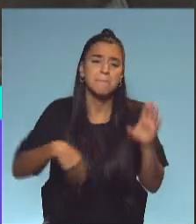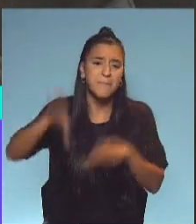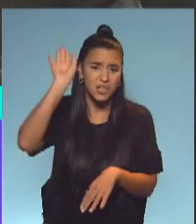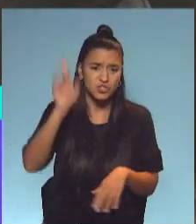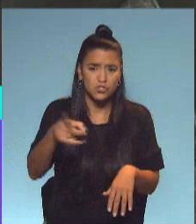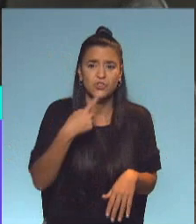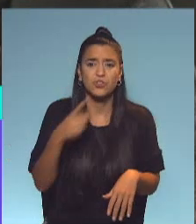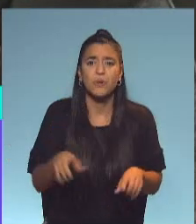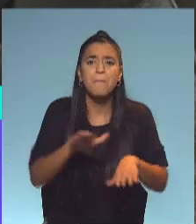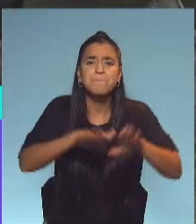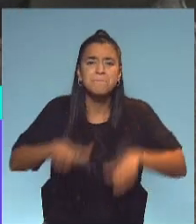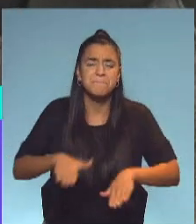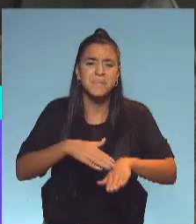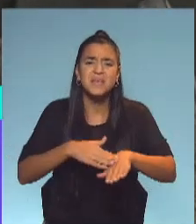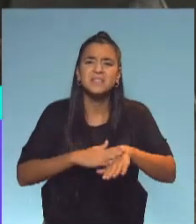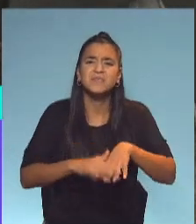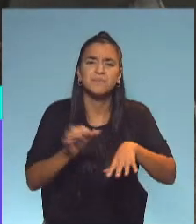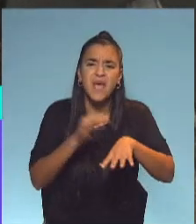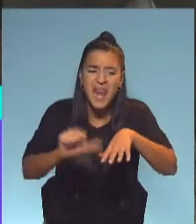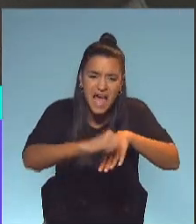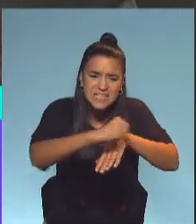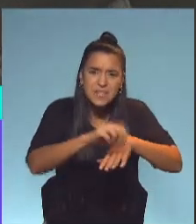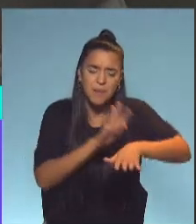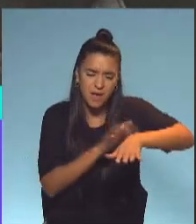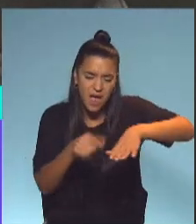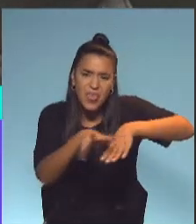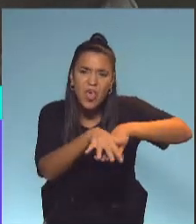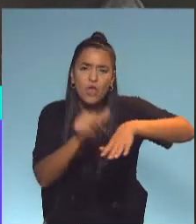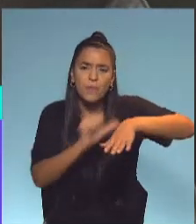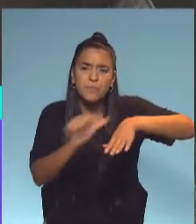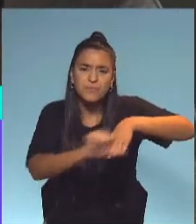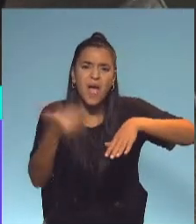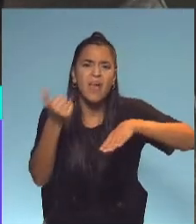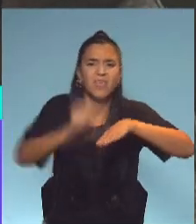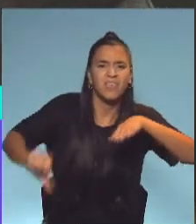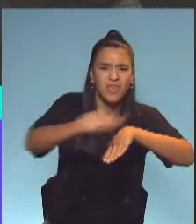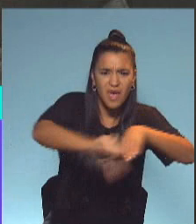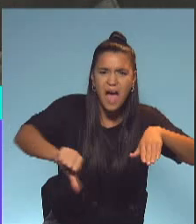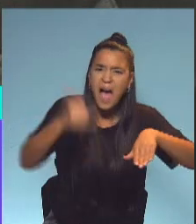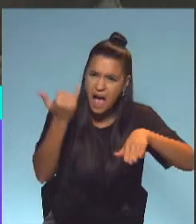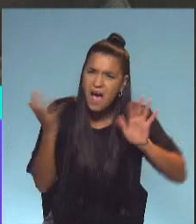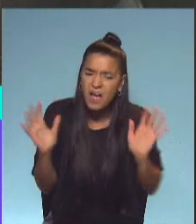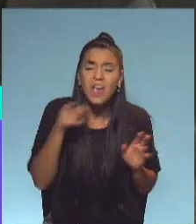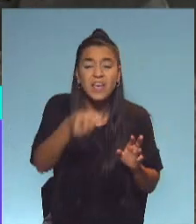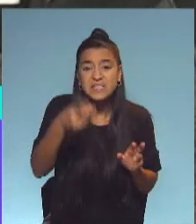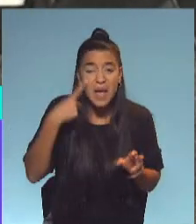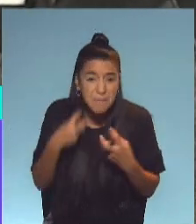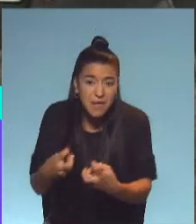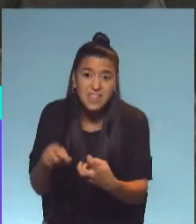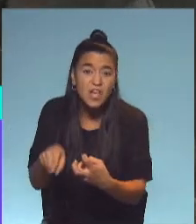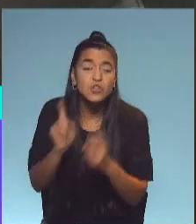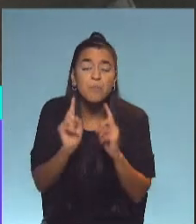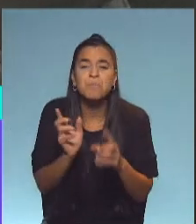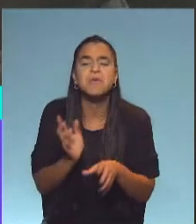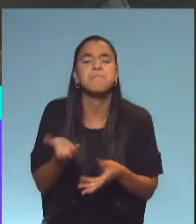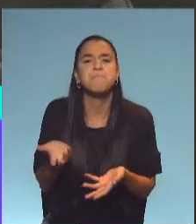de los veteranos volvimos con pie de trinchera, que es una ulceración que va de los tobillos a los dedos, han perdido dedos. Esa causa de